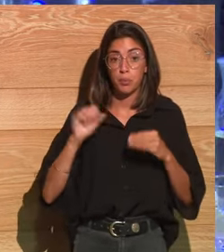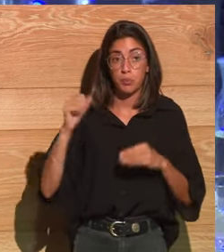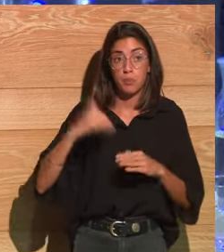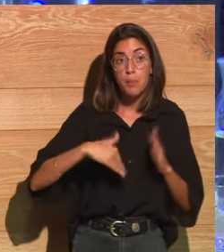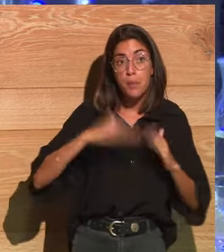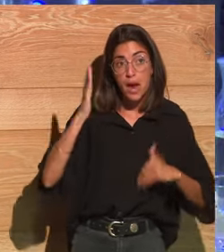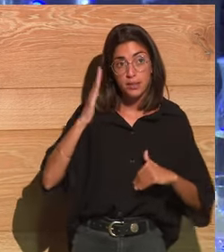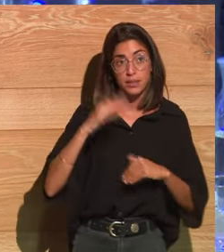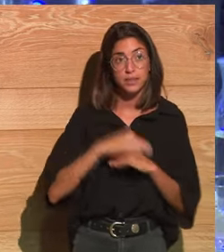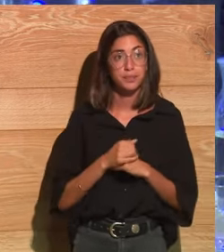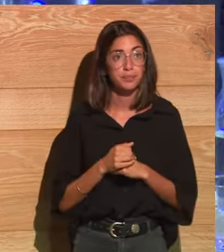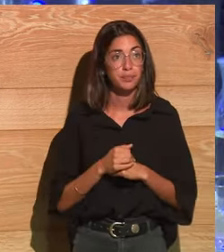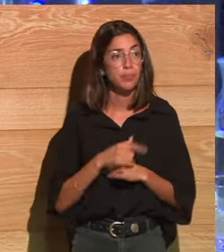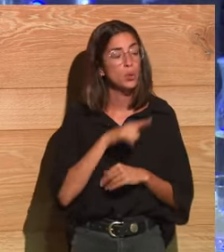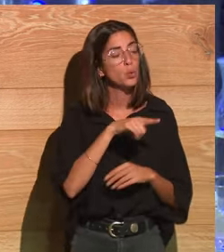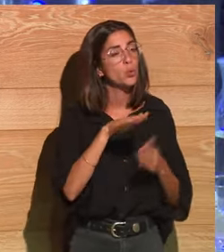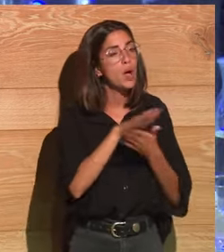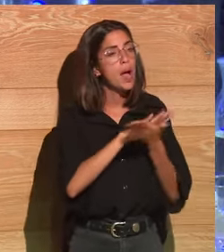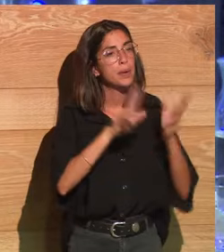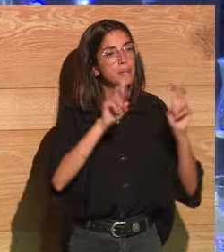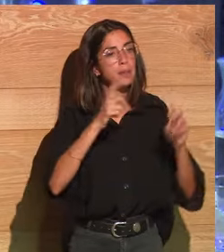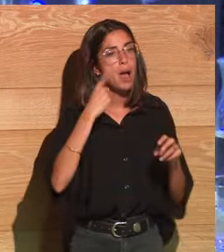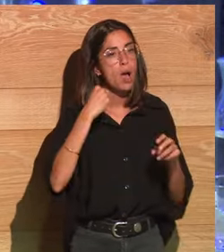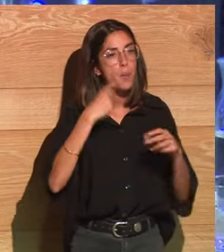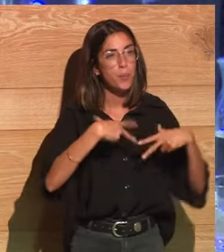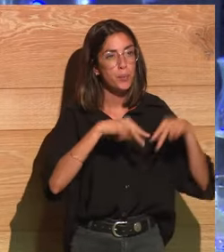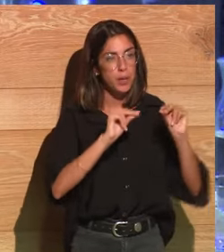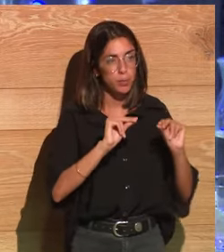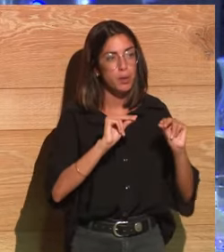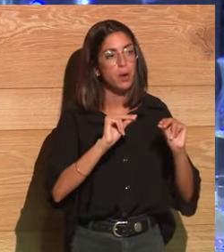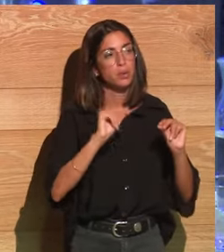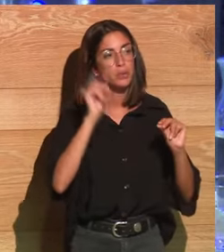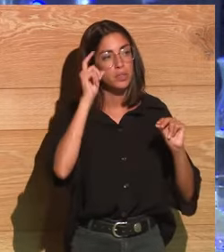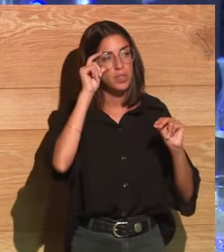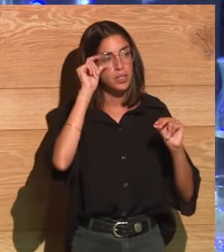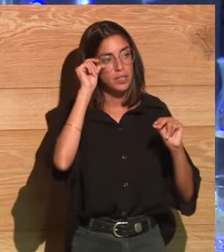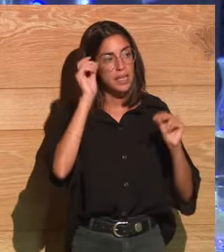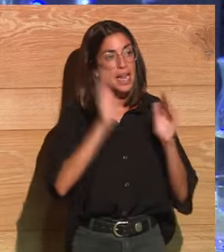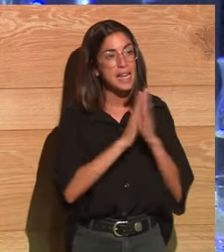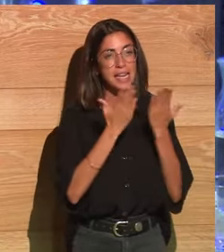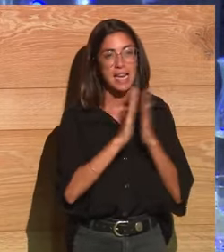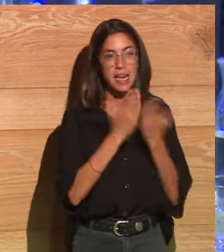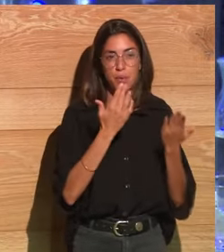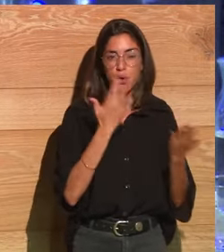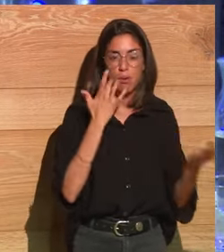que mencionabas la menopausia, otra de las cosas que me llamaba mucho la atención en el libro,